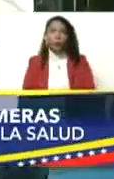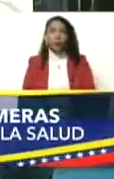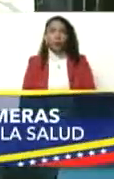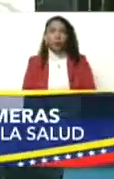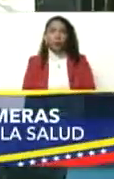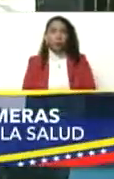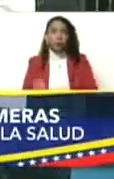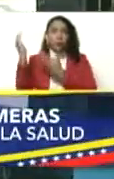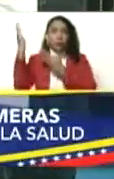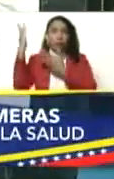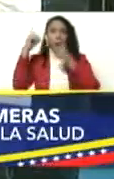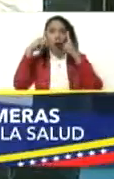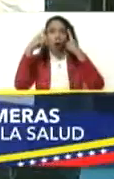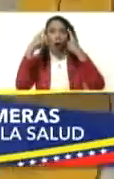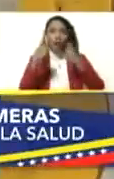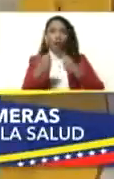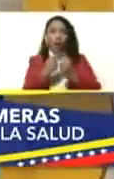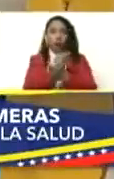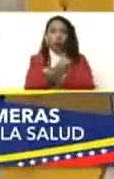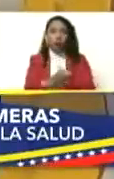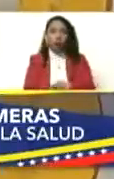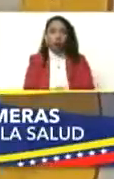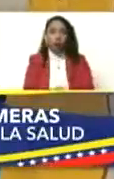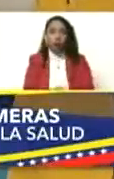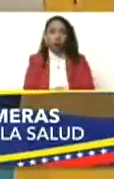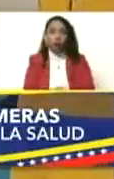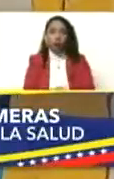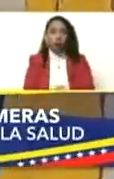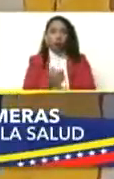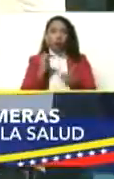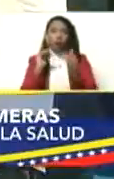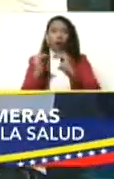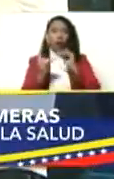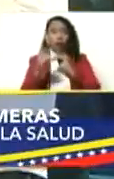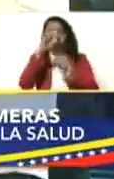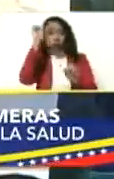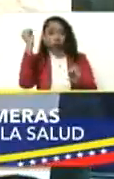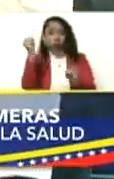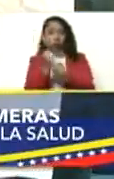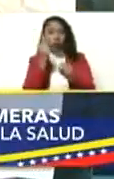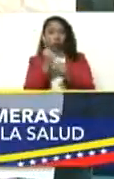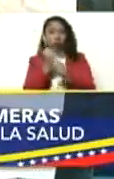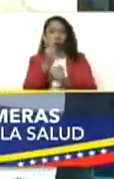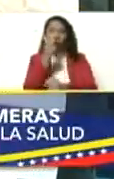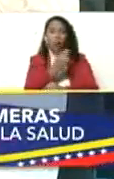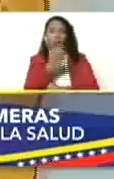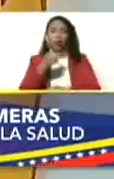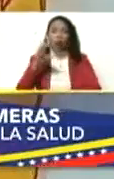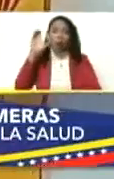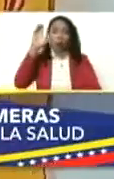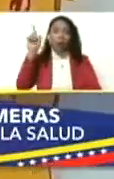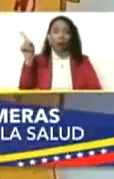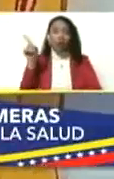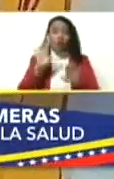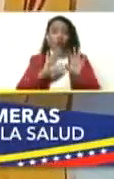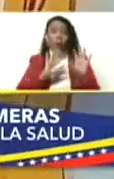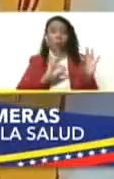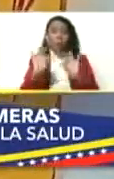Estos profesionales egresados bajo una gran ética de trabajo y compromiso patrio están preparados para utilizar